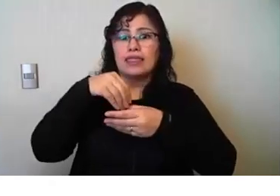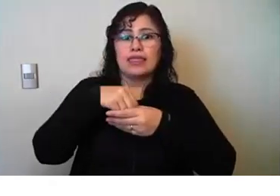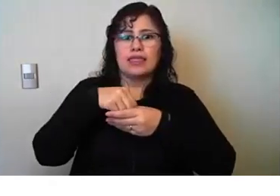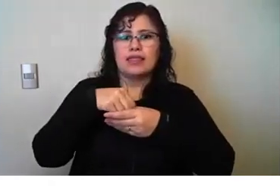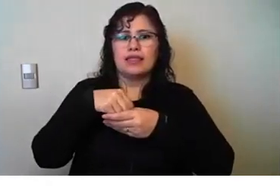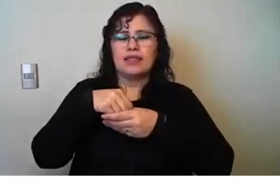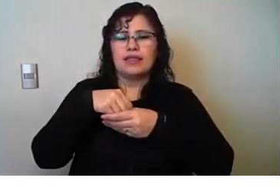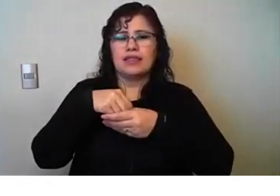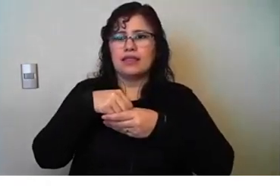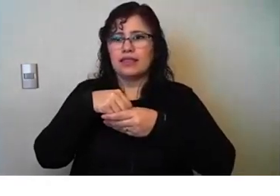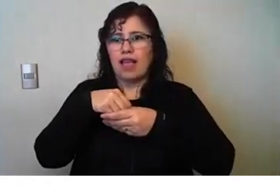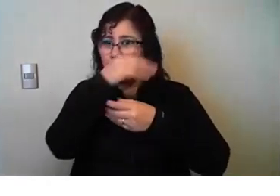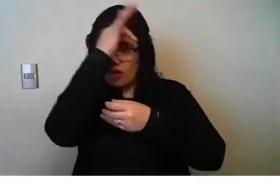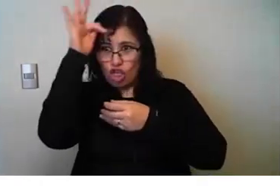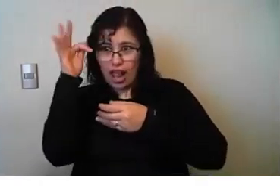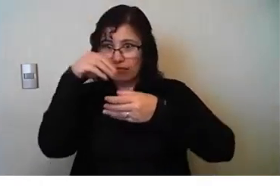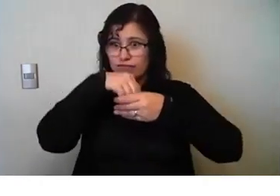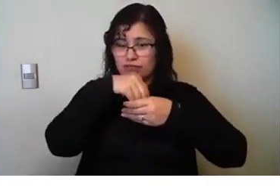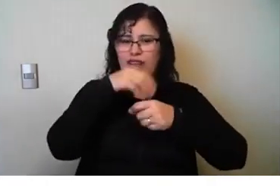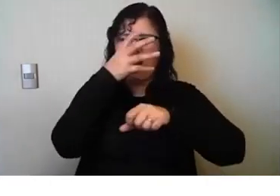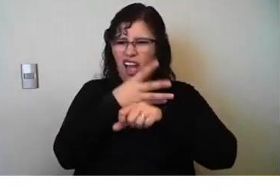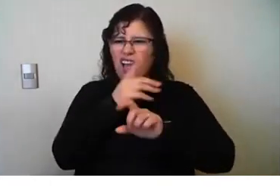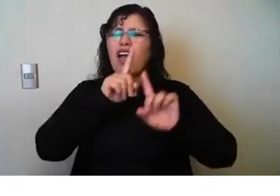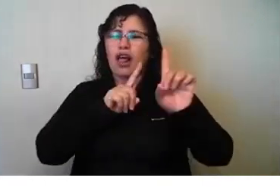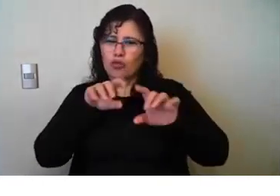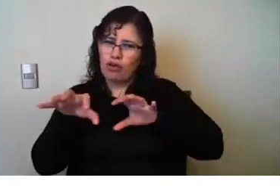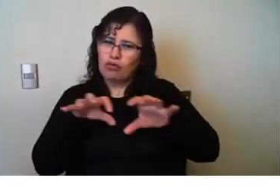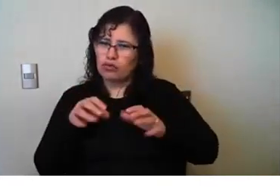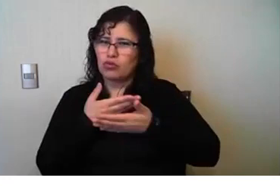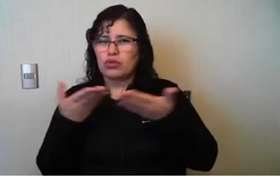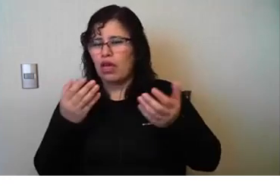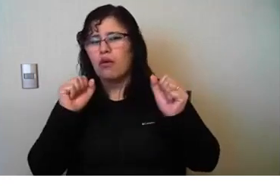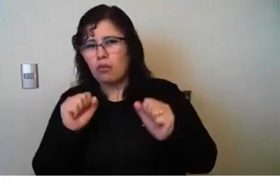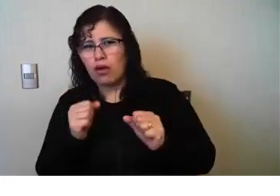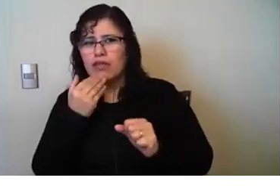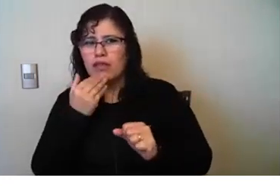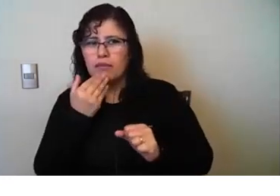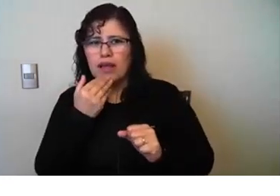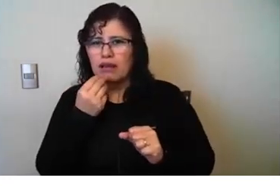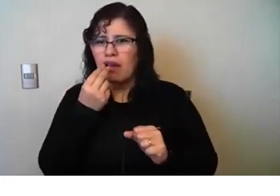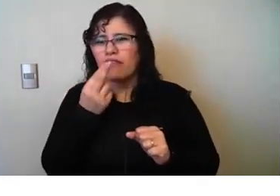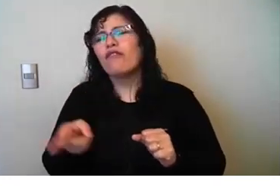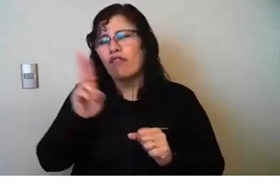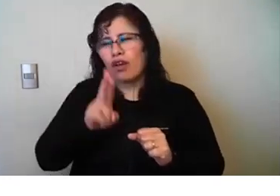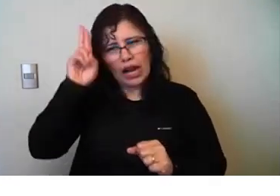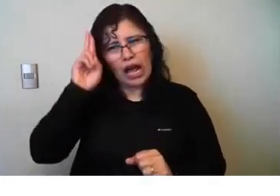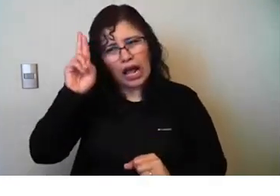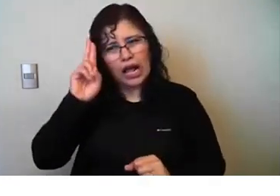dentro del lóbulo frontal, hay algunos otros elementos que ustedes podrían quizás repasar, que son estos surcos